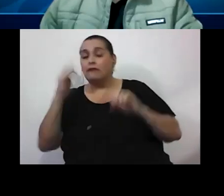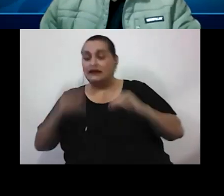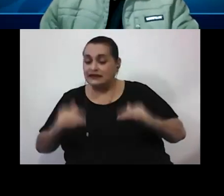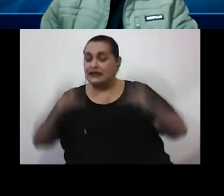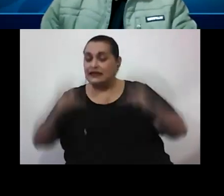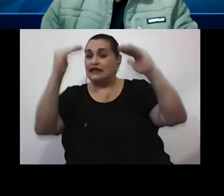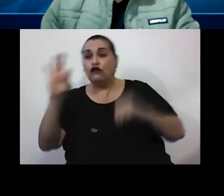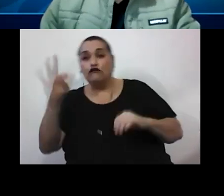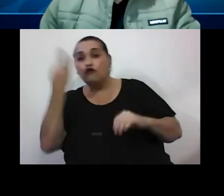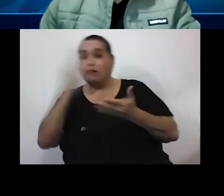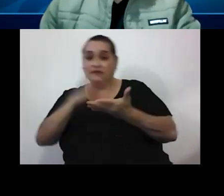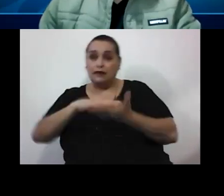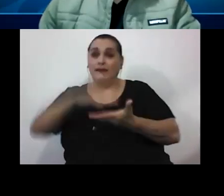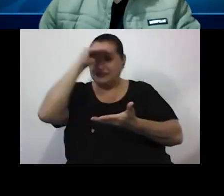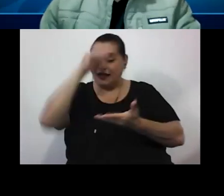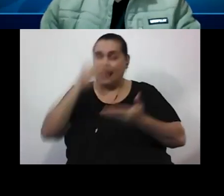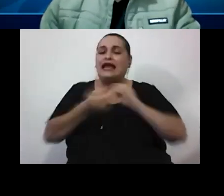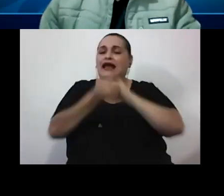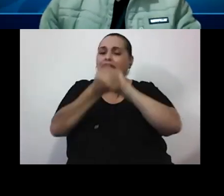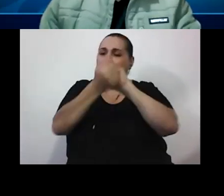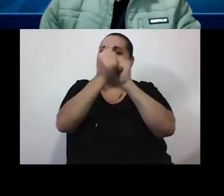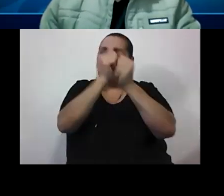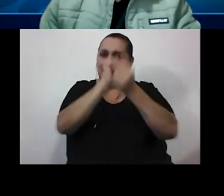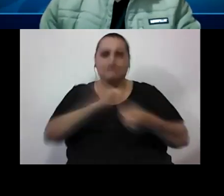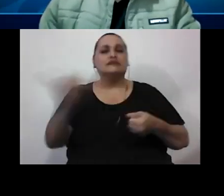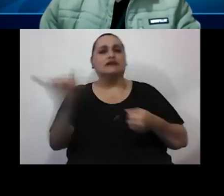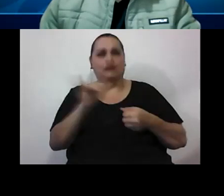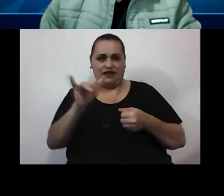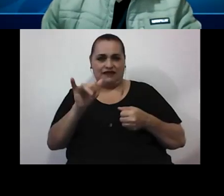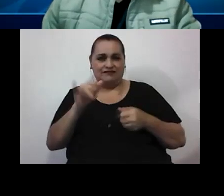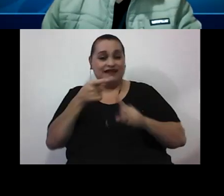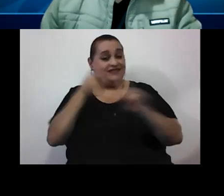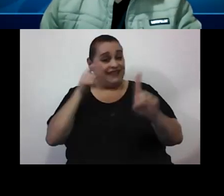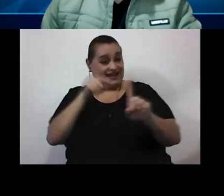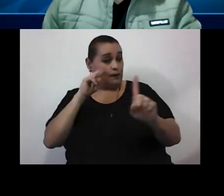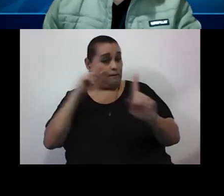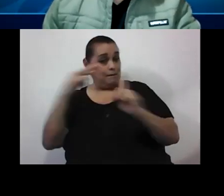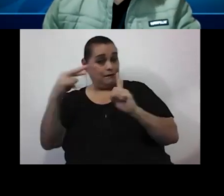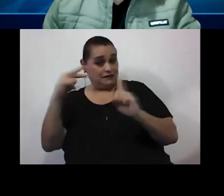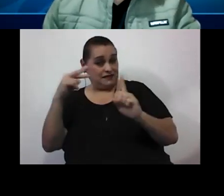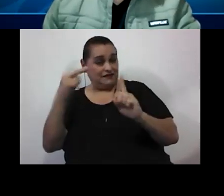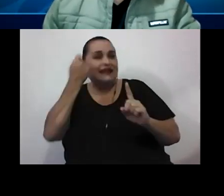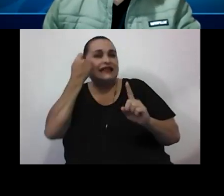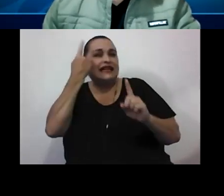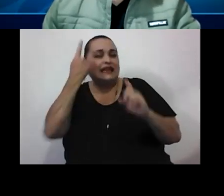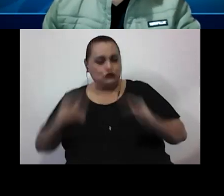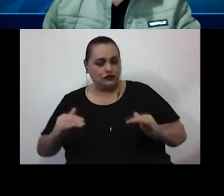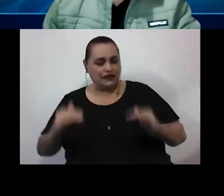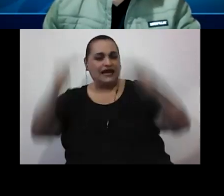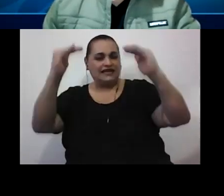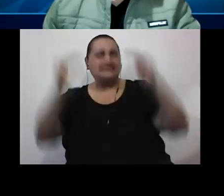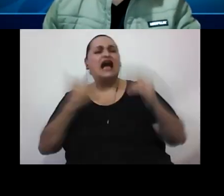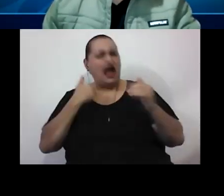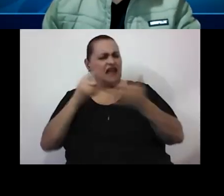aprendizaje van cambiando también. Desde esa perspectiva entendemos la crianza, y hay varios autores que así